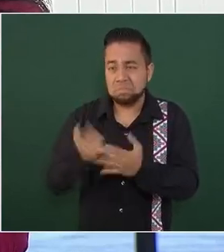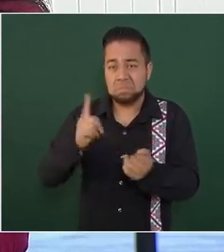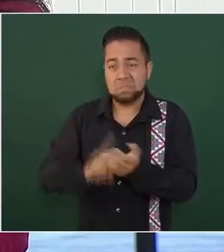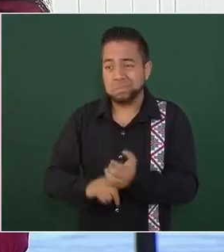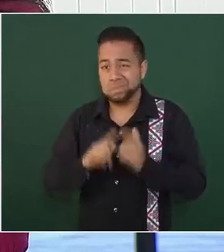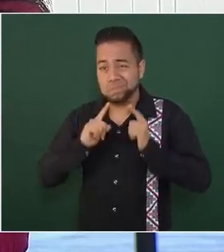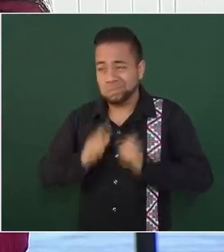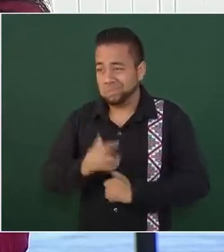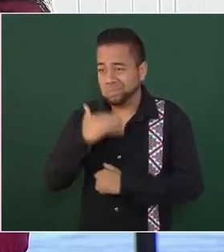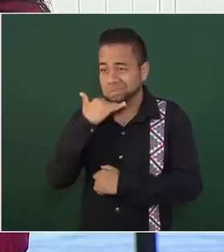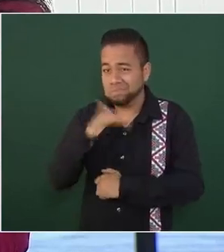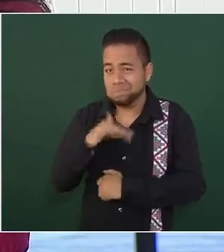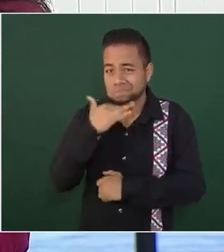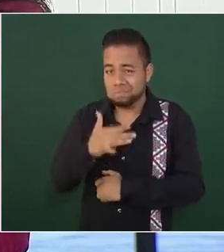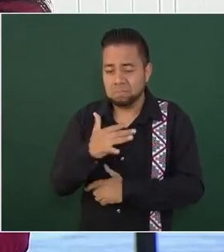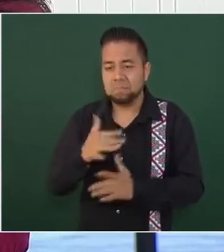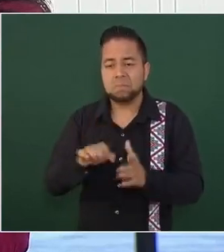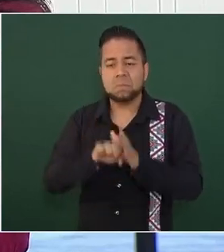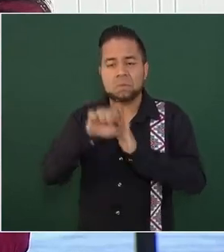beneficiado por ejemplo